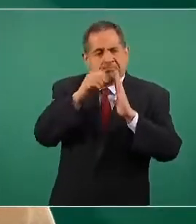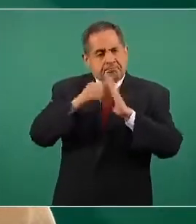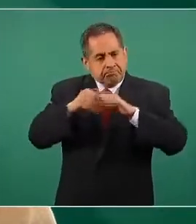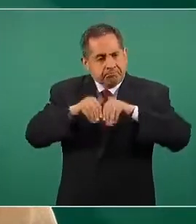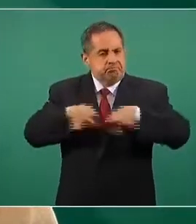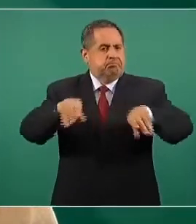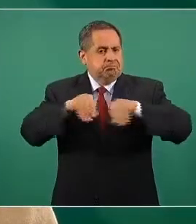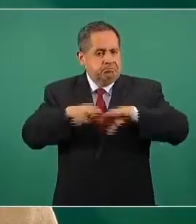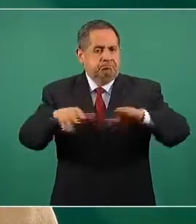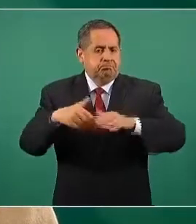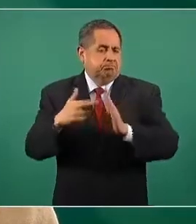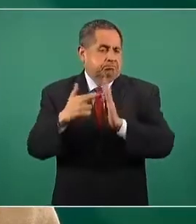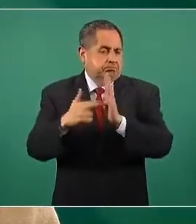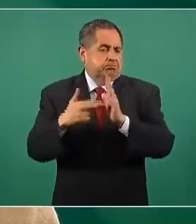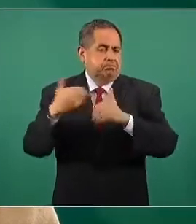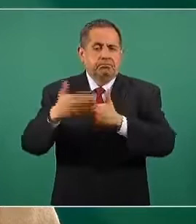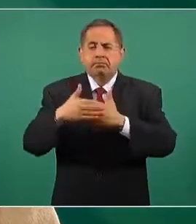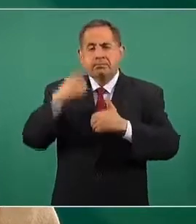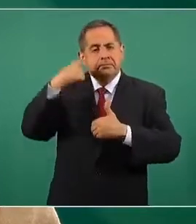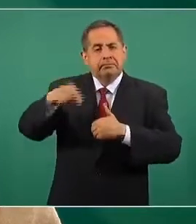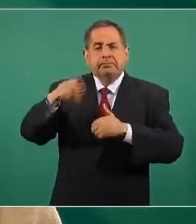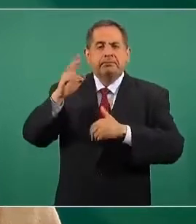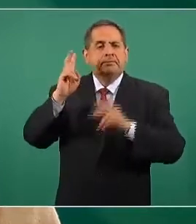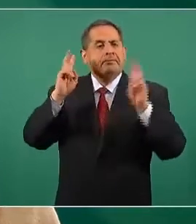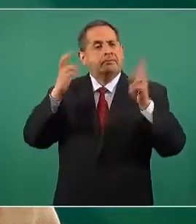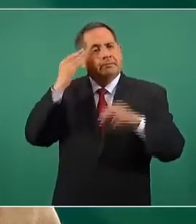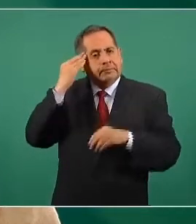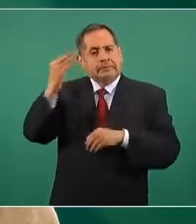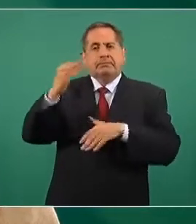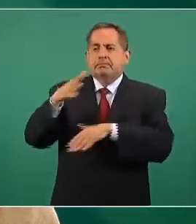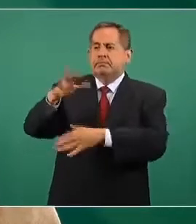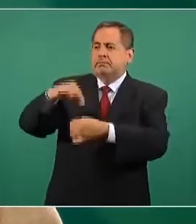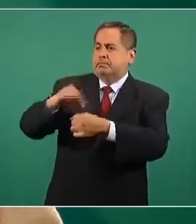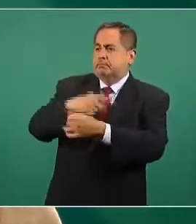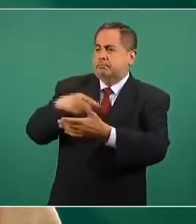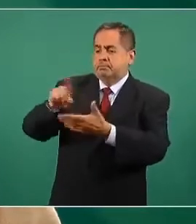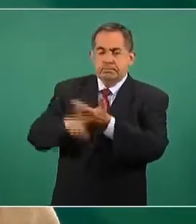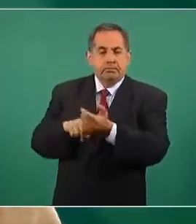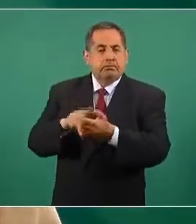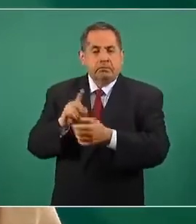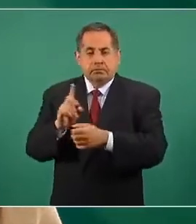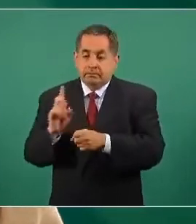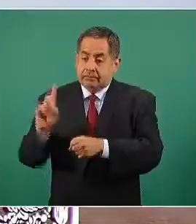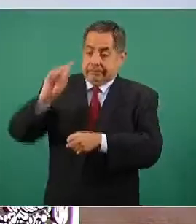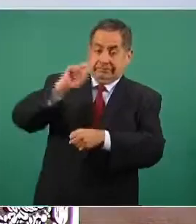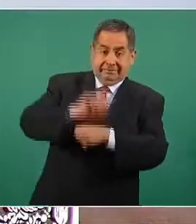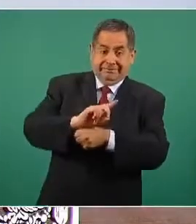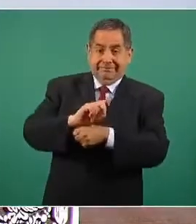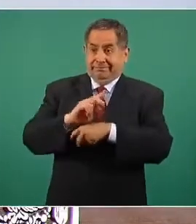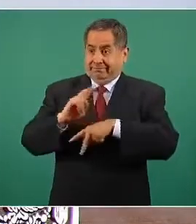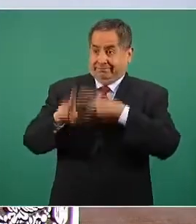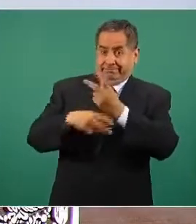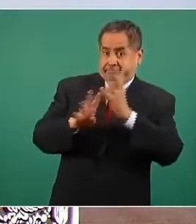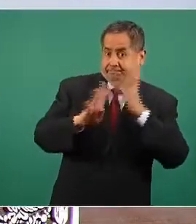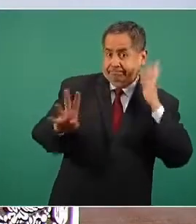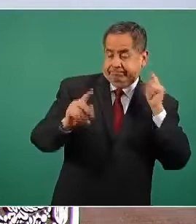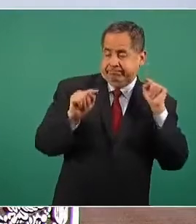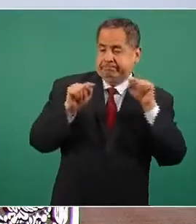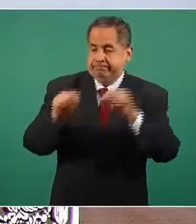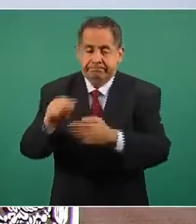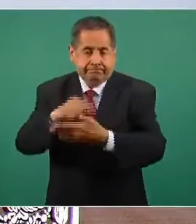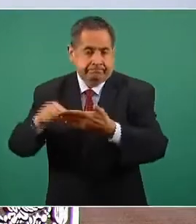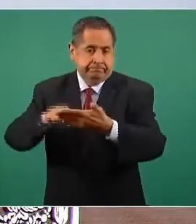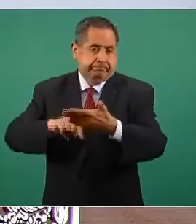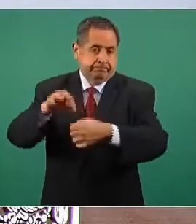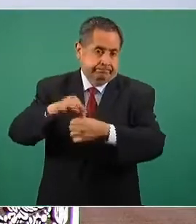en esta época del proceso electoral, tanto de campañas como de el día de las elecciones, y por supuesto todas las